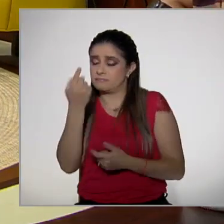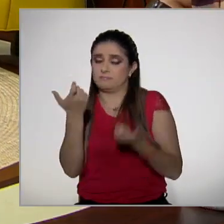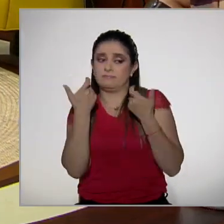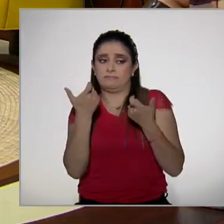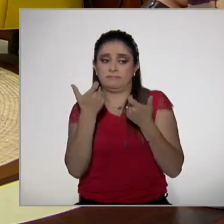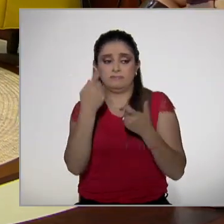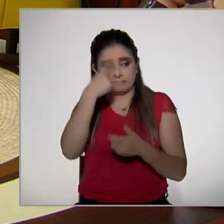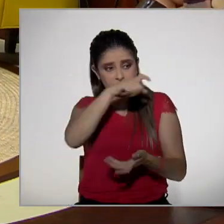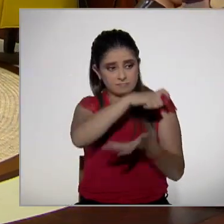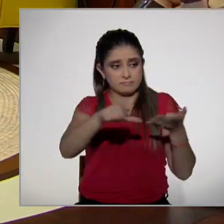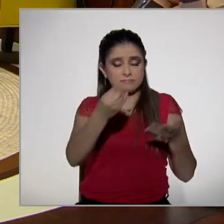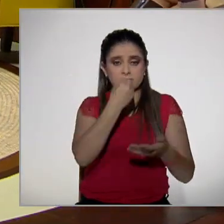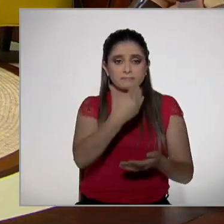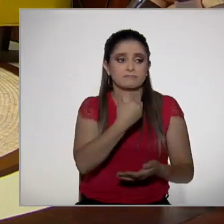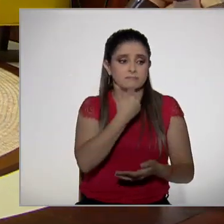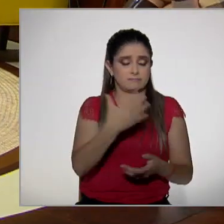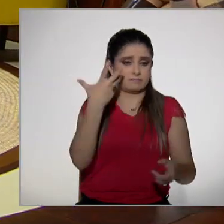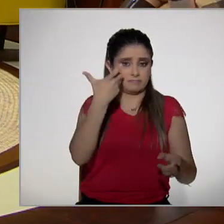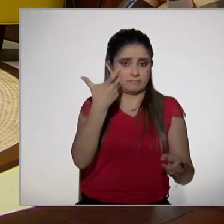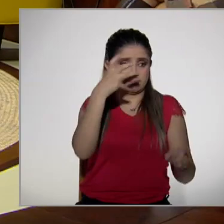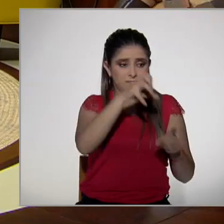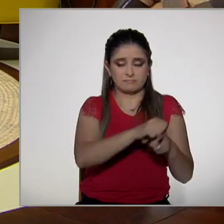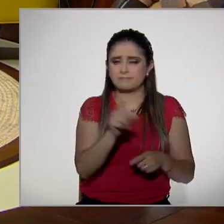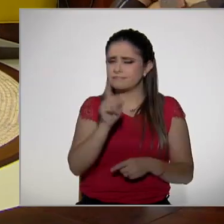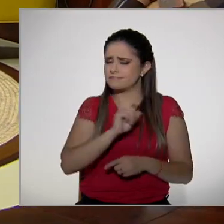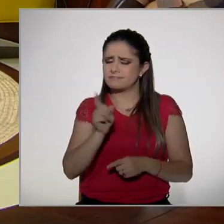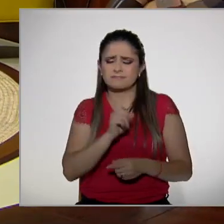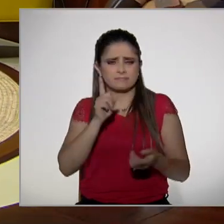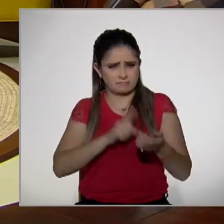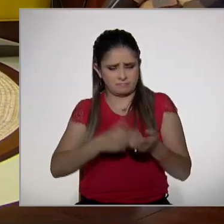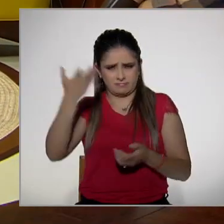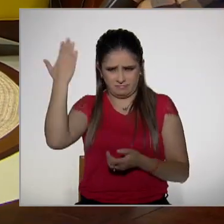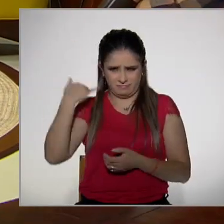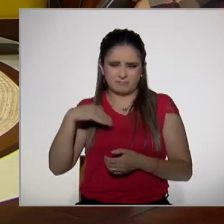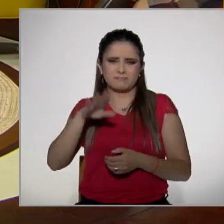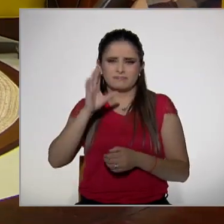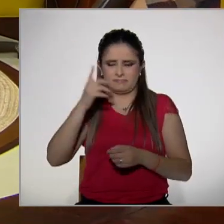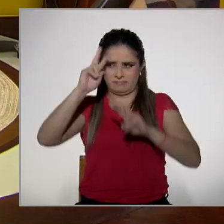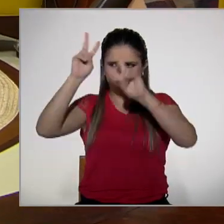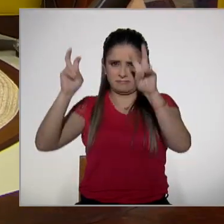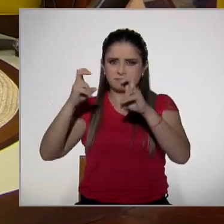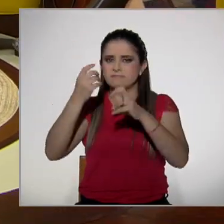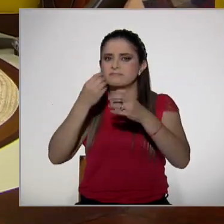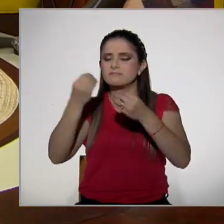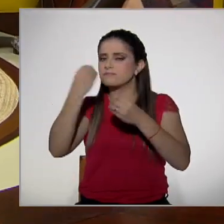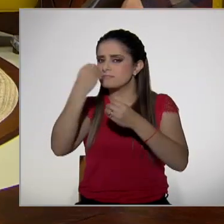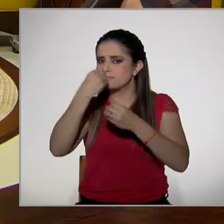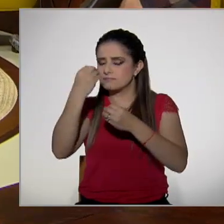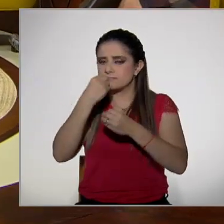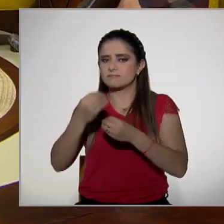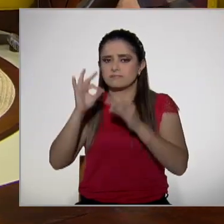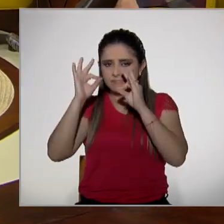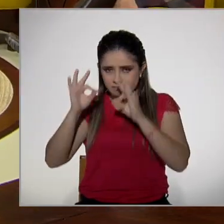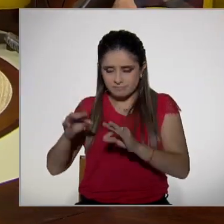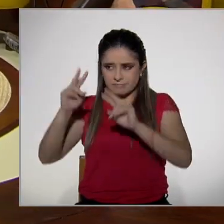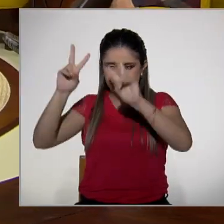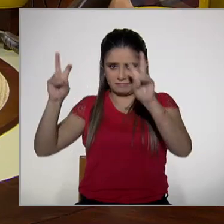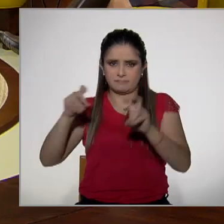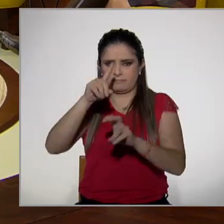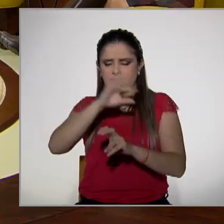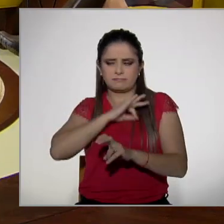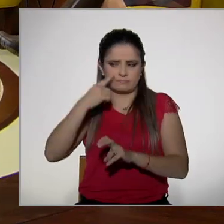dinero para comer bien y lo hemos comentado aquí en diálogos hicimos un programa de alimentación adecuada en lo cual vale la pena que lo busquen en youtube en donde se demostró